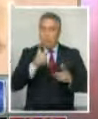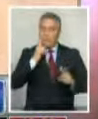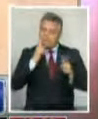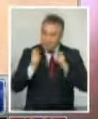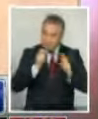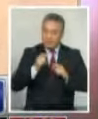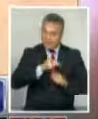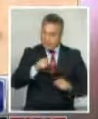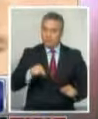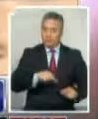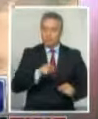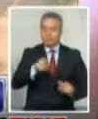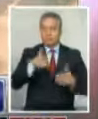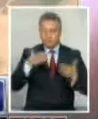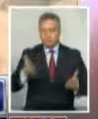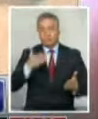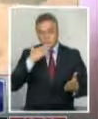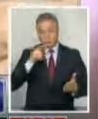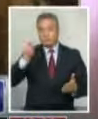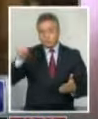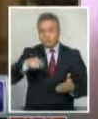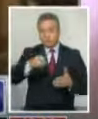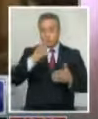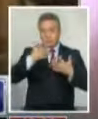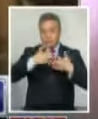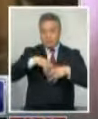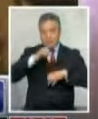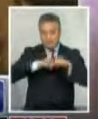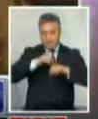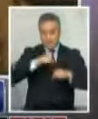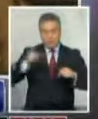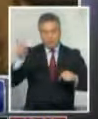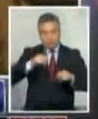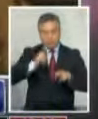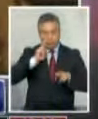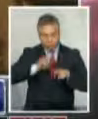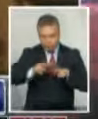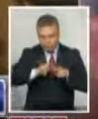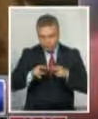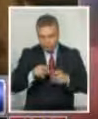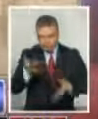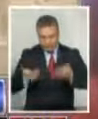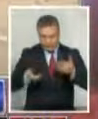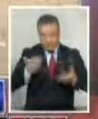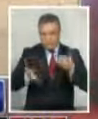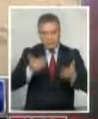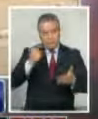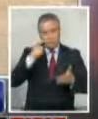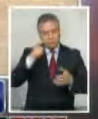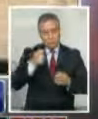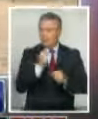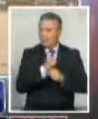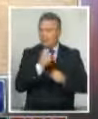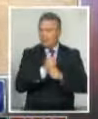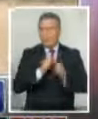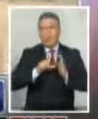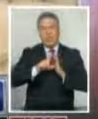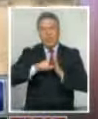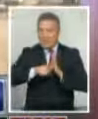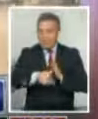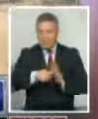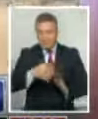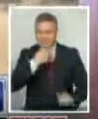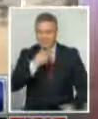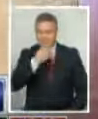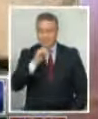involucraba. Efectivamente se contrató a la empresa noruega y se hizo la labor de remoción, pero es una labor lenta, es un proceso complejo por